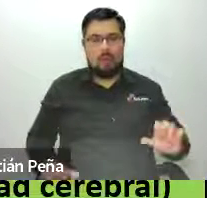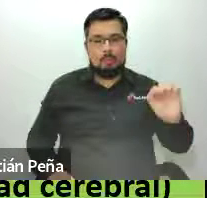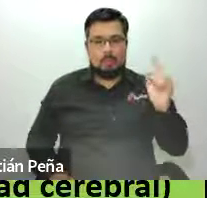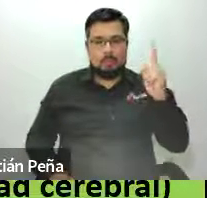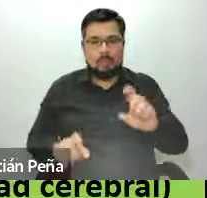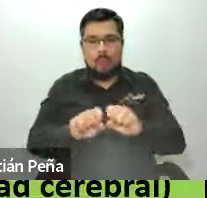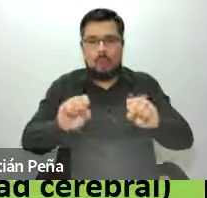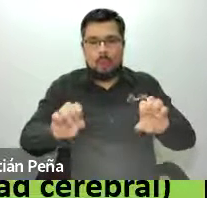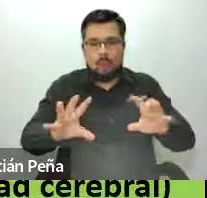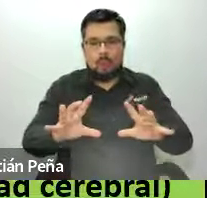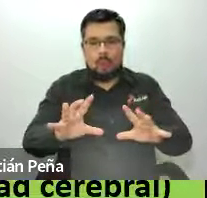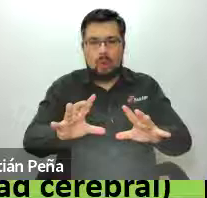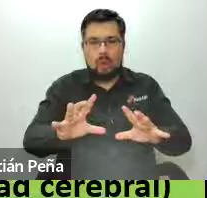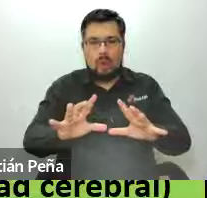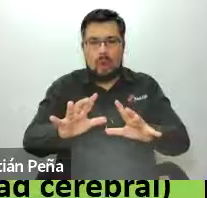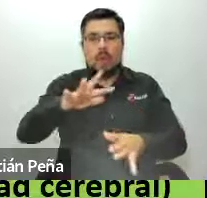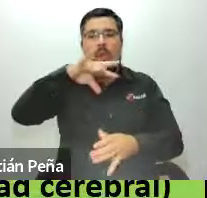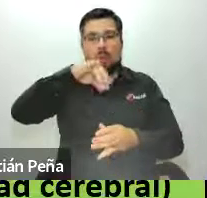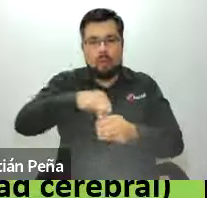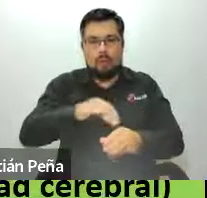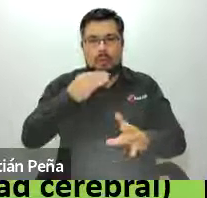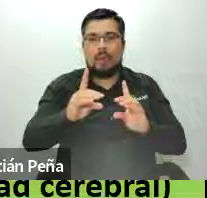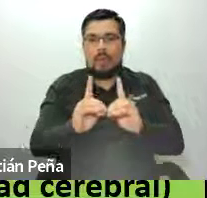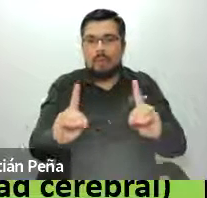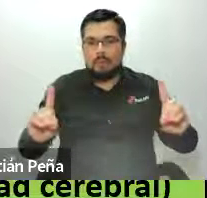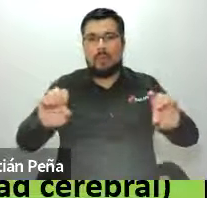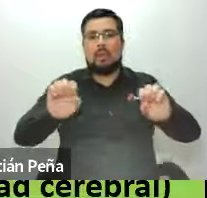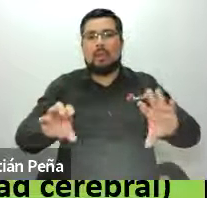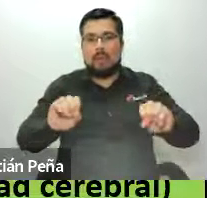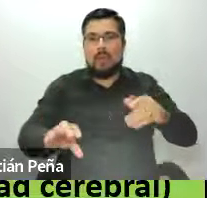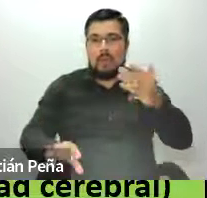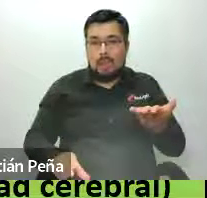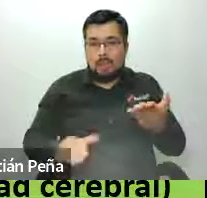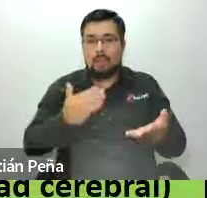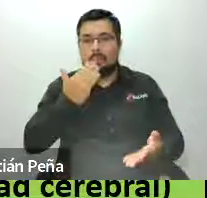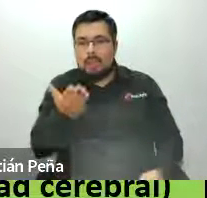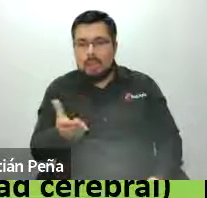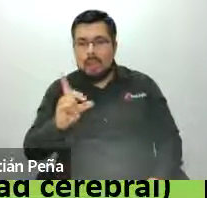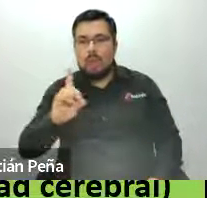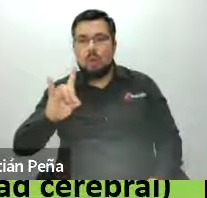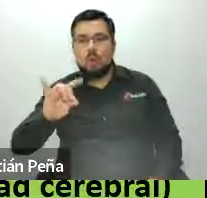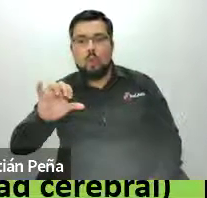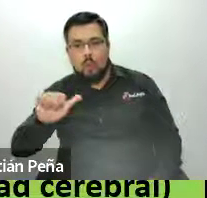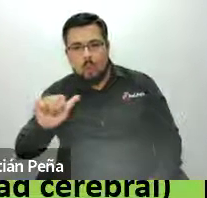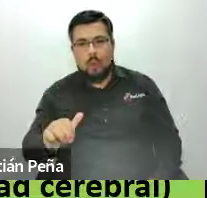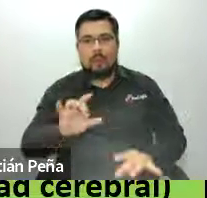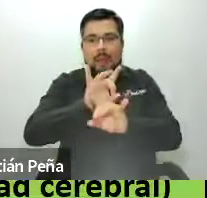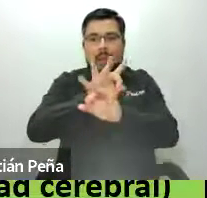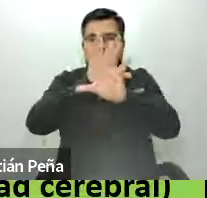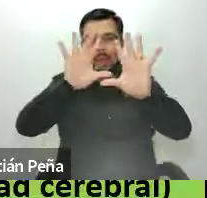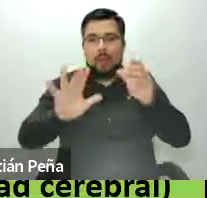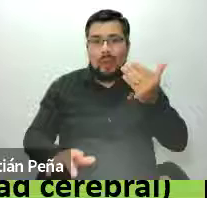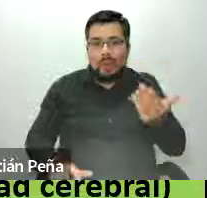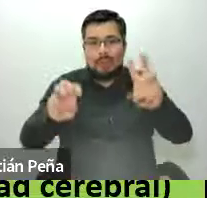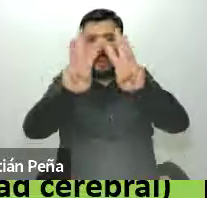muy claro. Bueno, esos son nuestros pilares, como nuestras bases, nuestro marco, pero nosotros nos sustentamos no solo